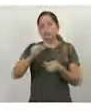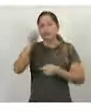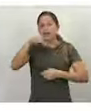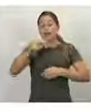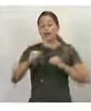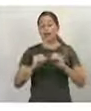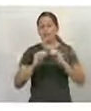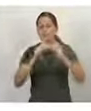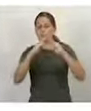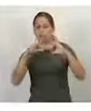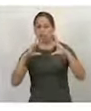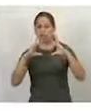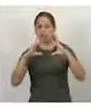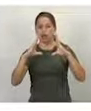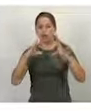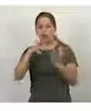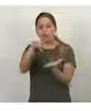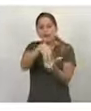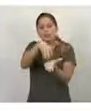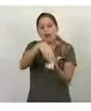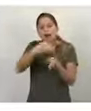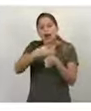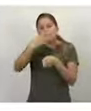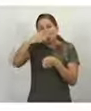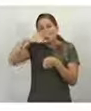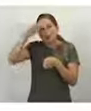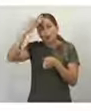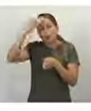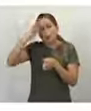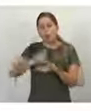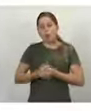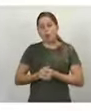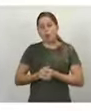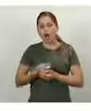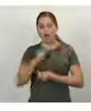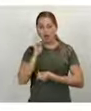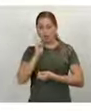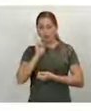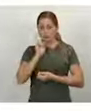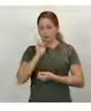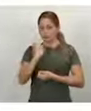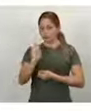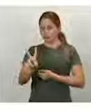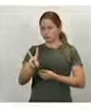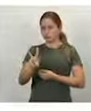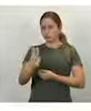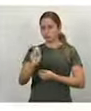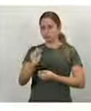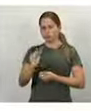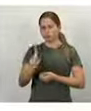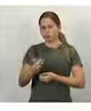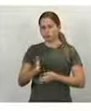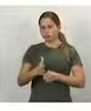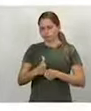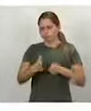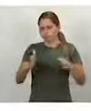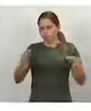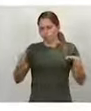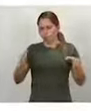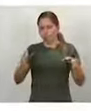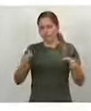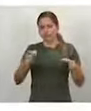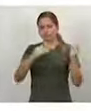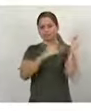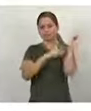mañana, la ciudad de Santiago de Cuba presenció un gran despliegue de fuerzas